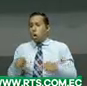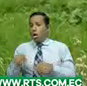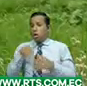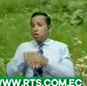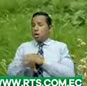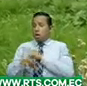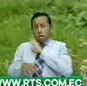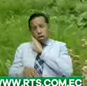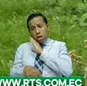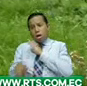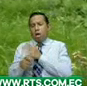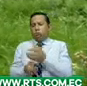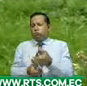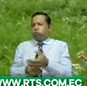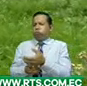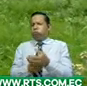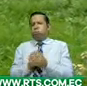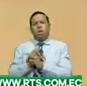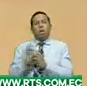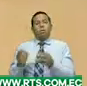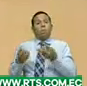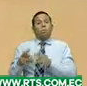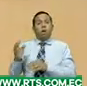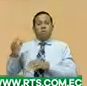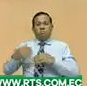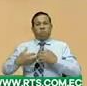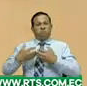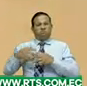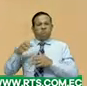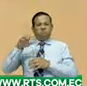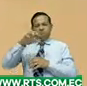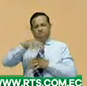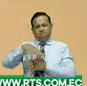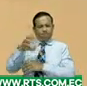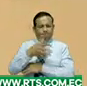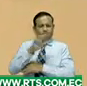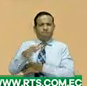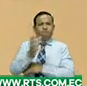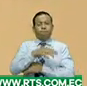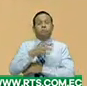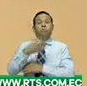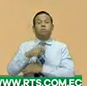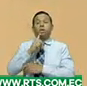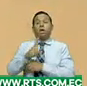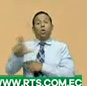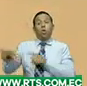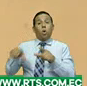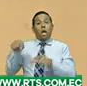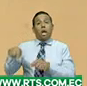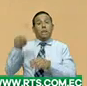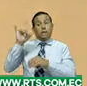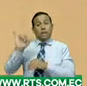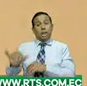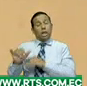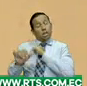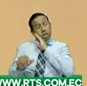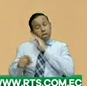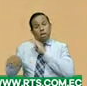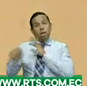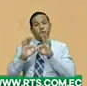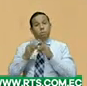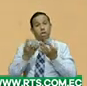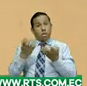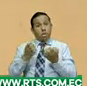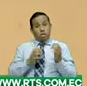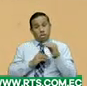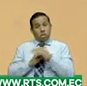también ayudó con maquinaria. Si bien los albergues hoy están dando una atención bastante importante a las familias que así lo necesitan, que han